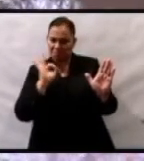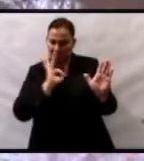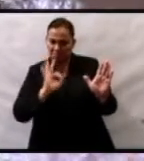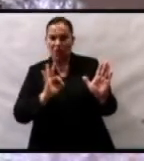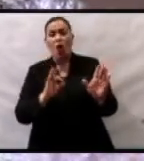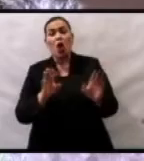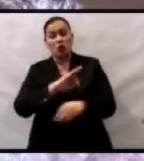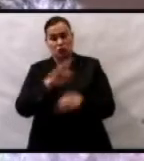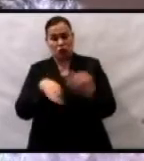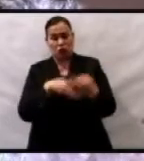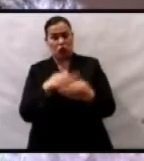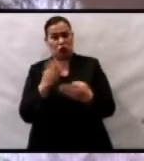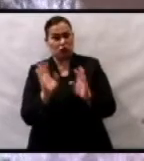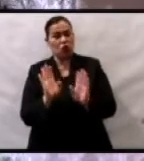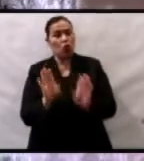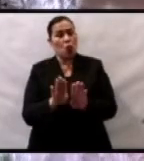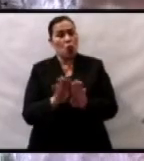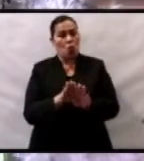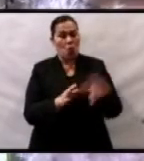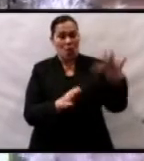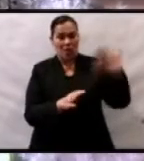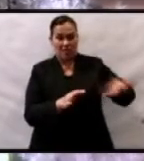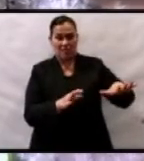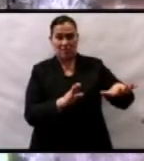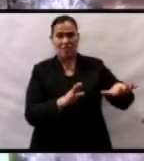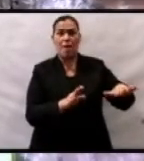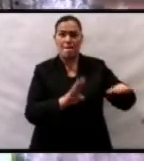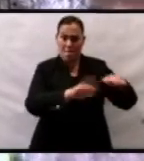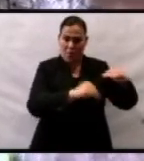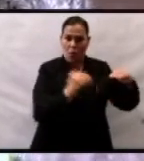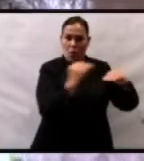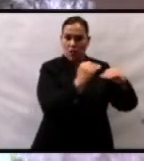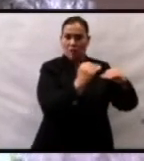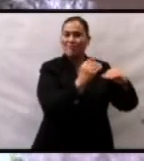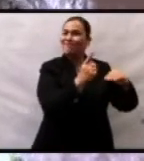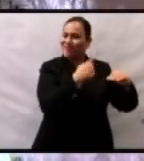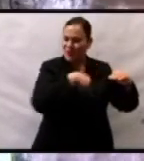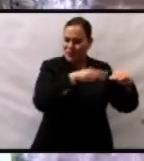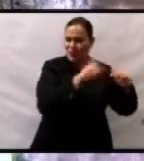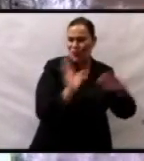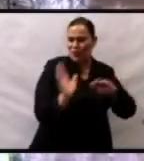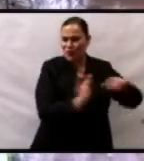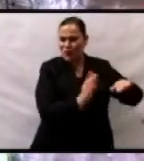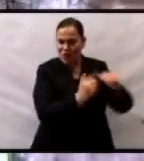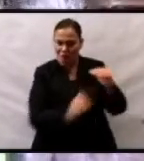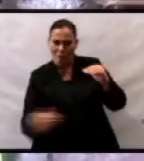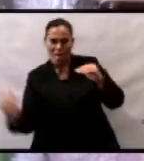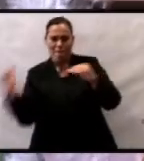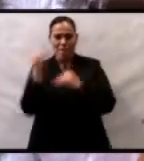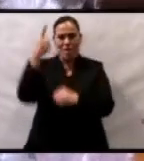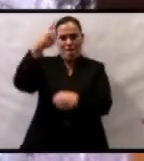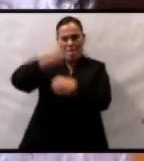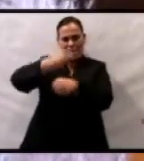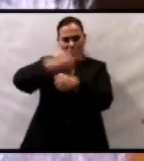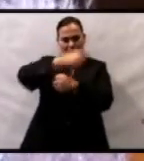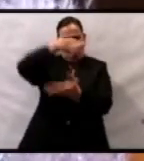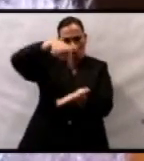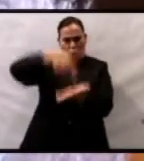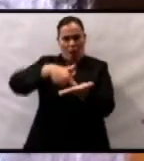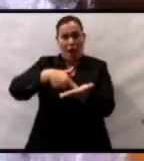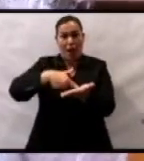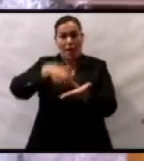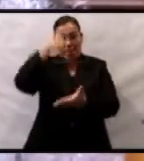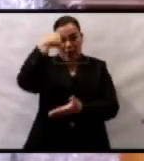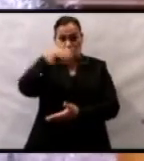en la lista de los 10 mejores para obtener el primer lugar nacional en la métrica de Simpla y de haber